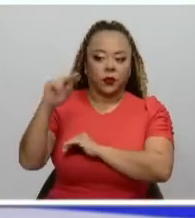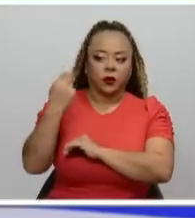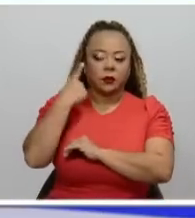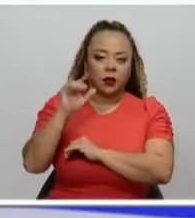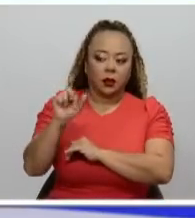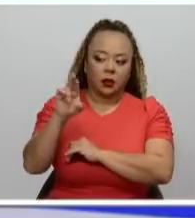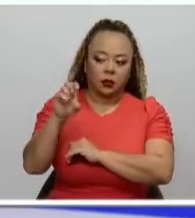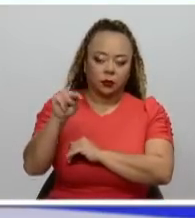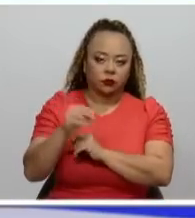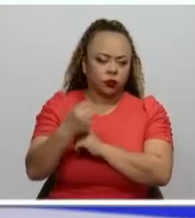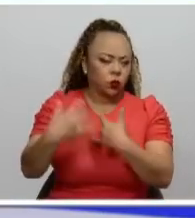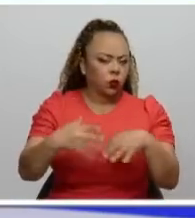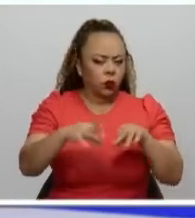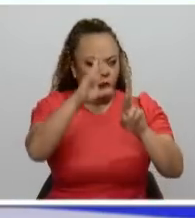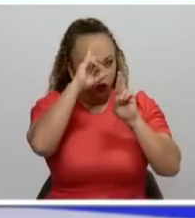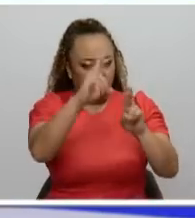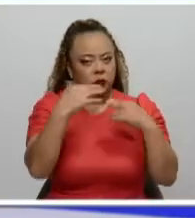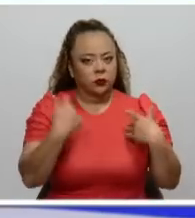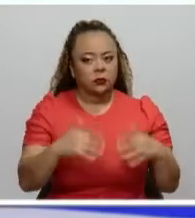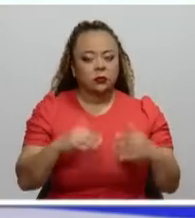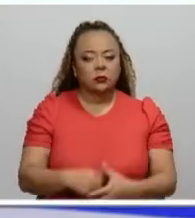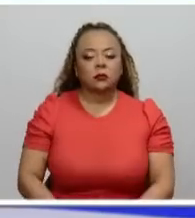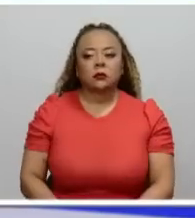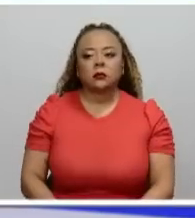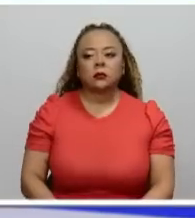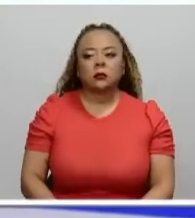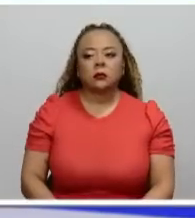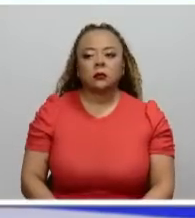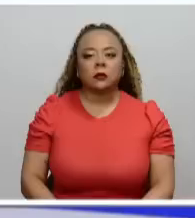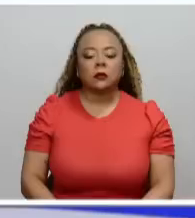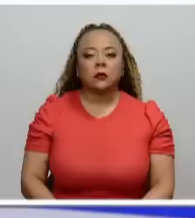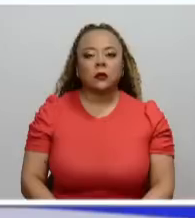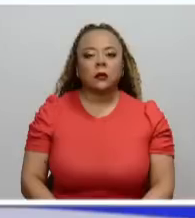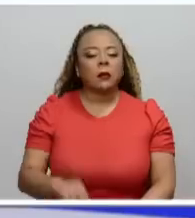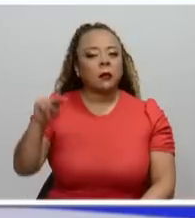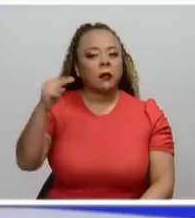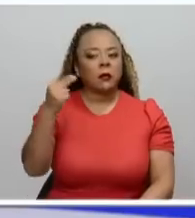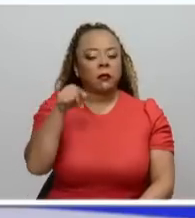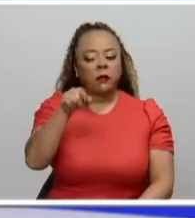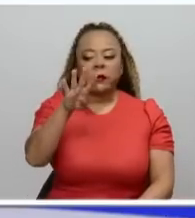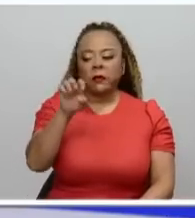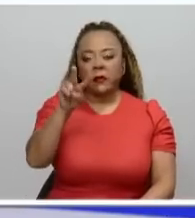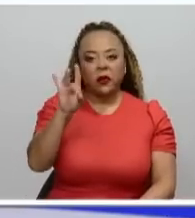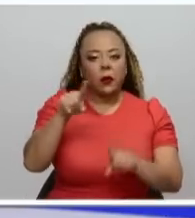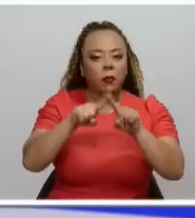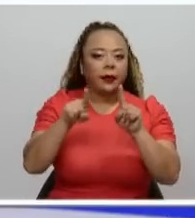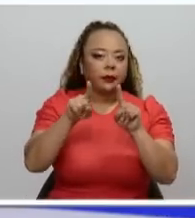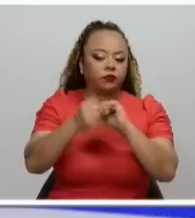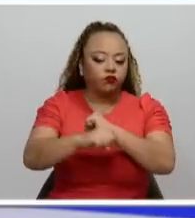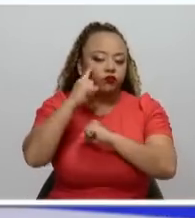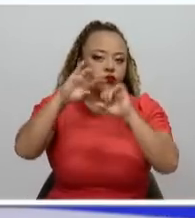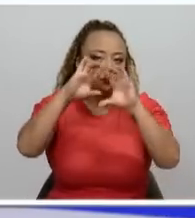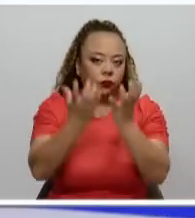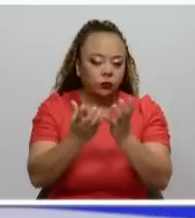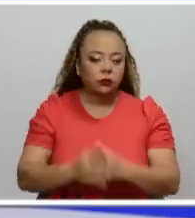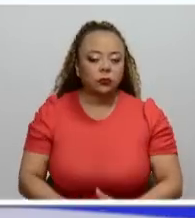es muy respetadas a esta publicación es muy respetada de hecho la edición de hoy día la 428 pero es una publicación para nivel mundial